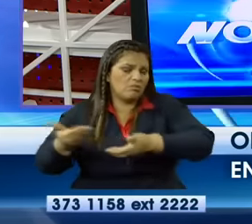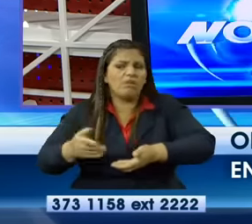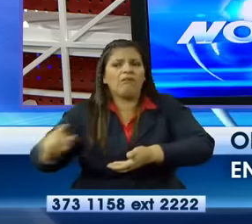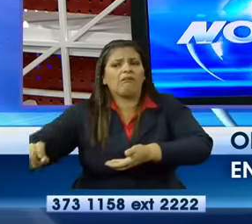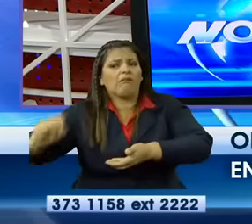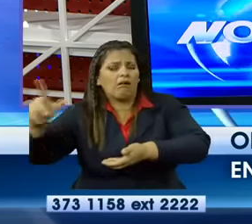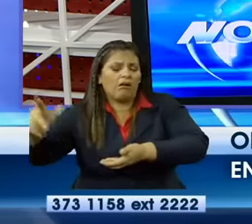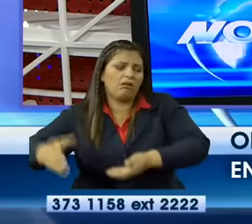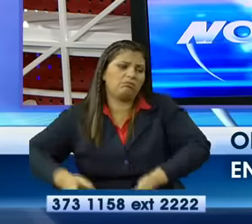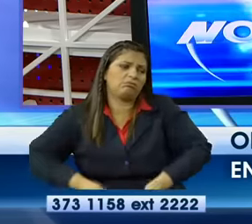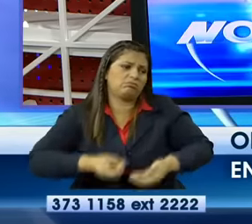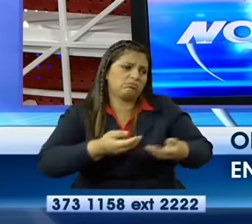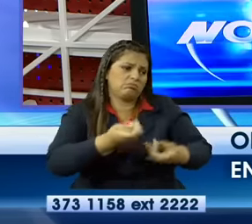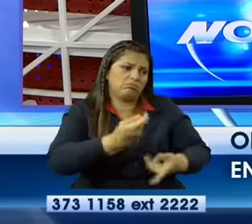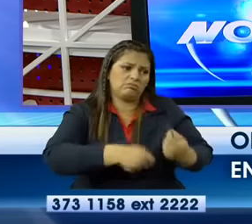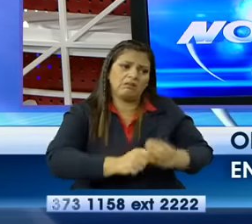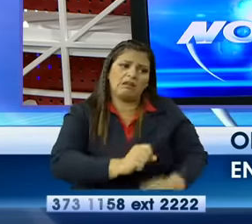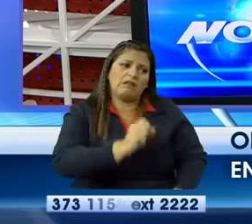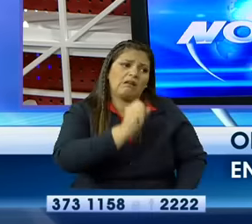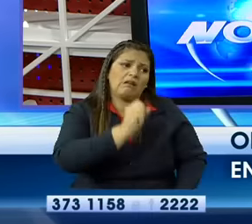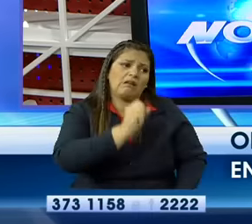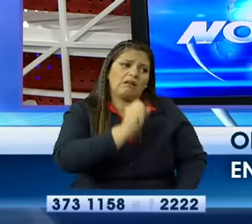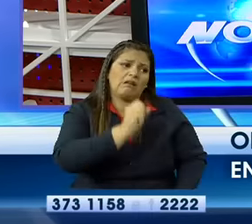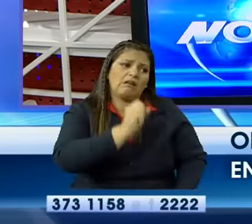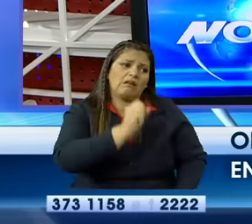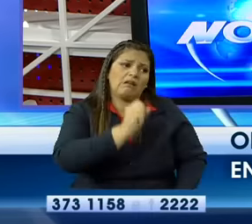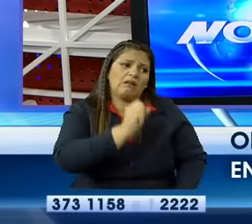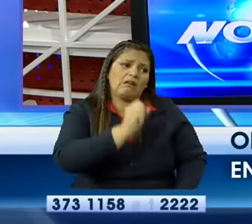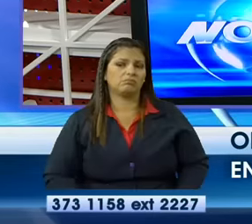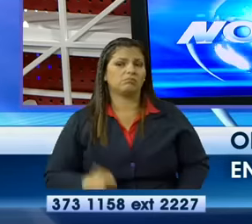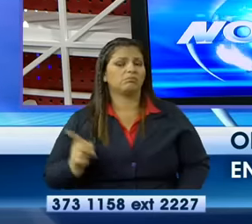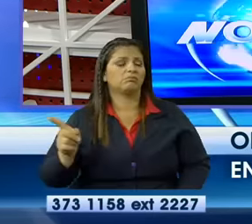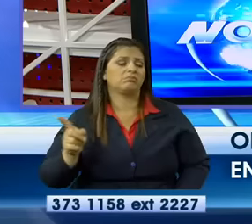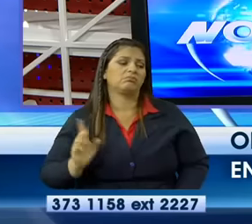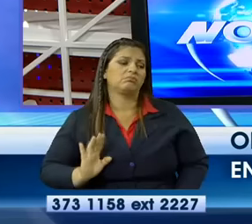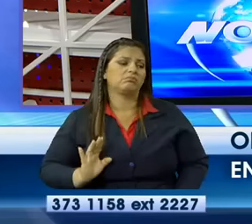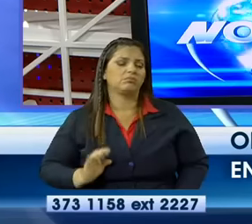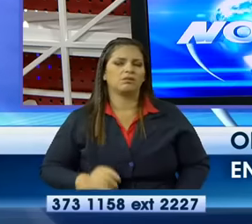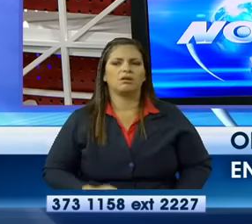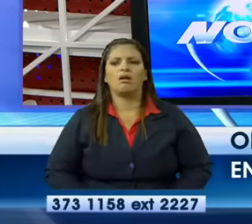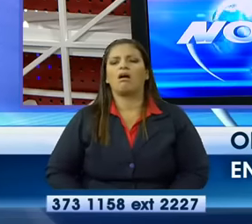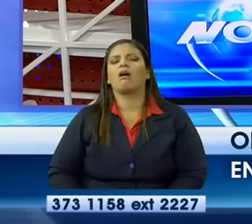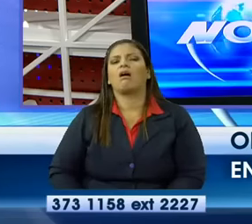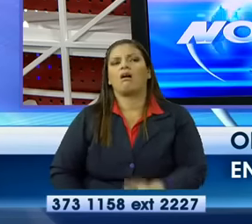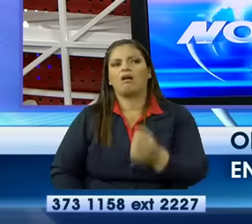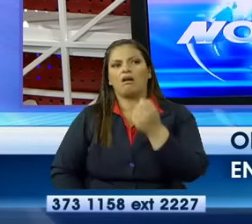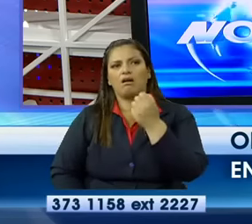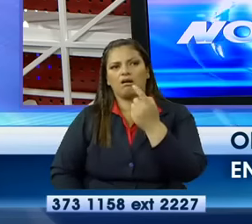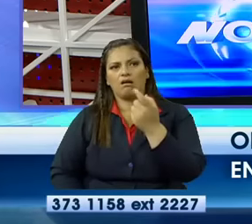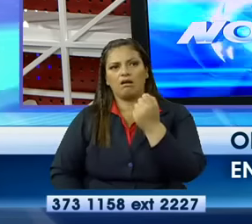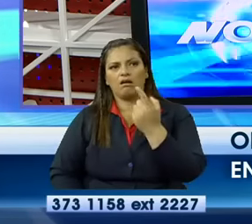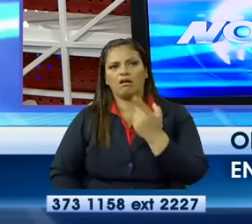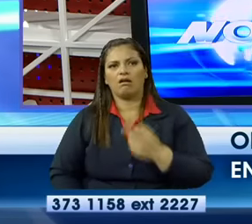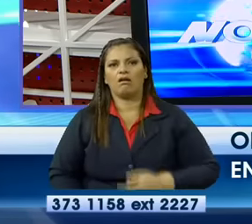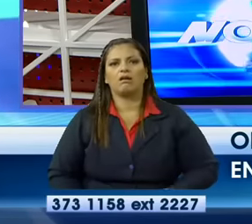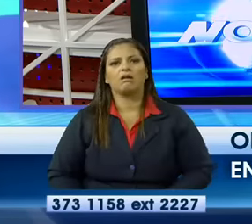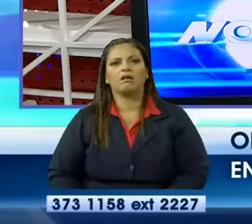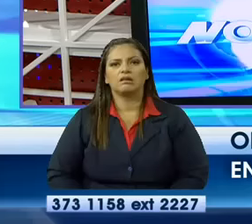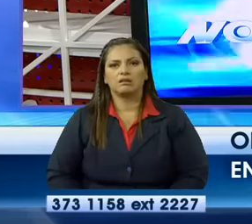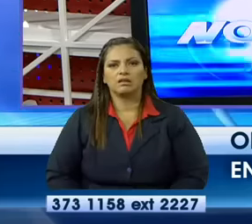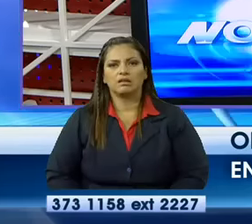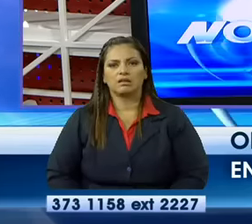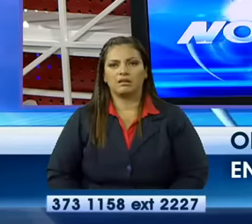de intermediarios como de 8, 10, 5 mínimo. Claro. El pescado tiene su representante, que es el